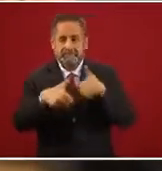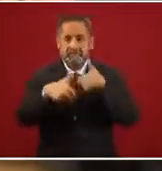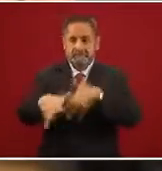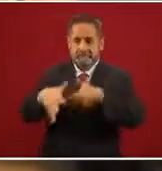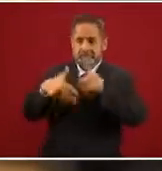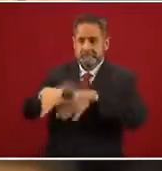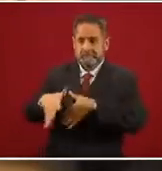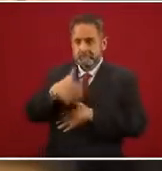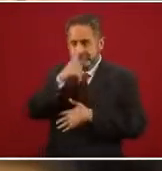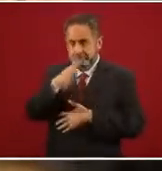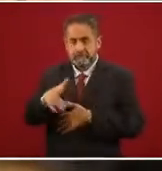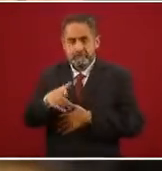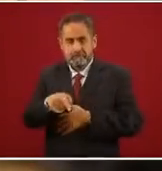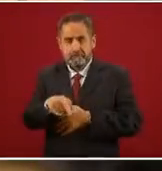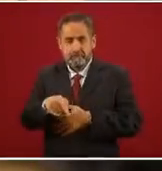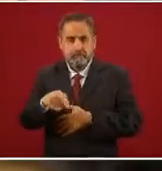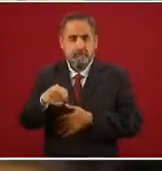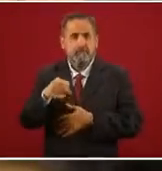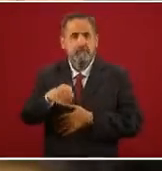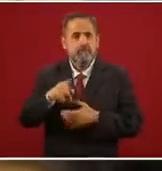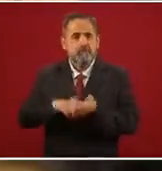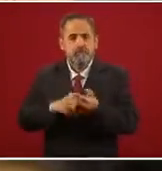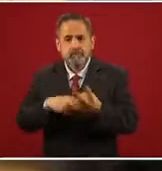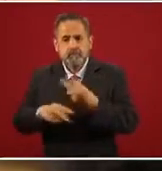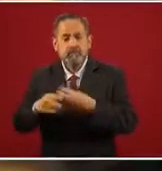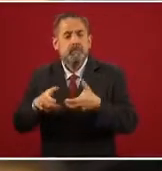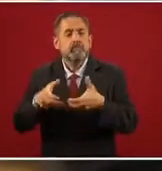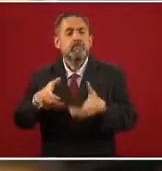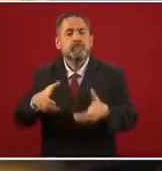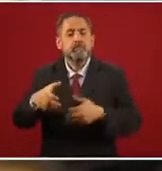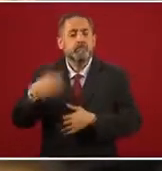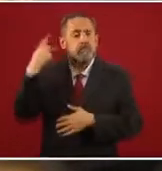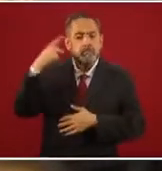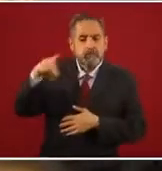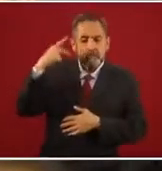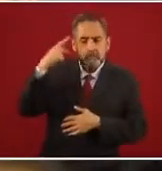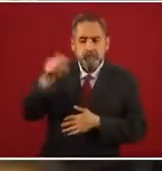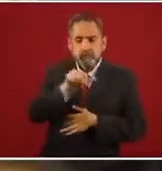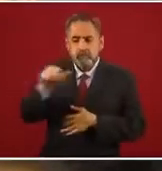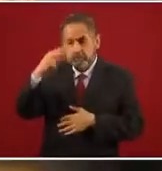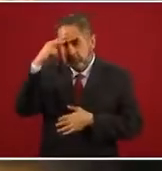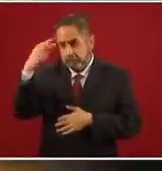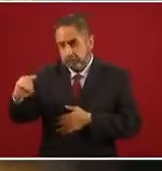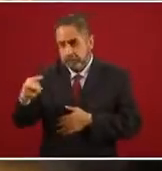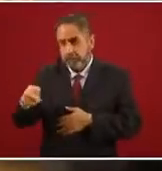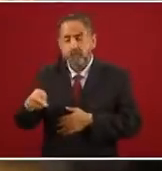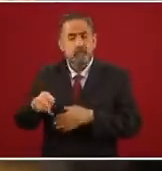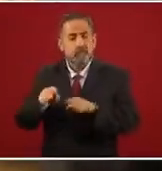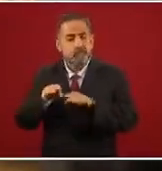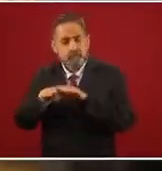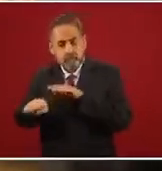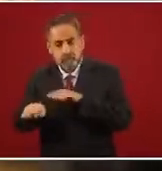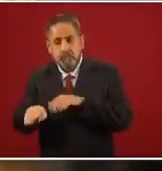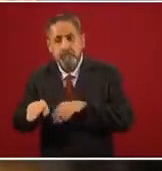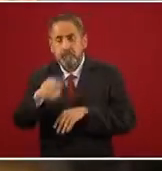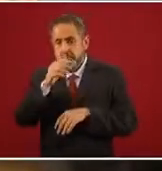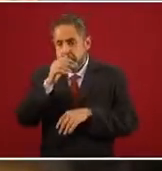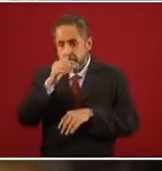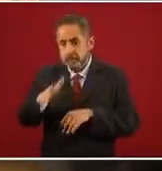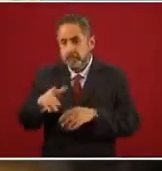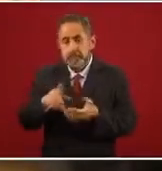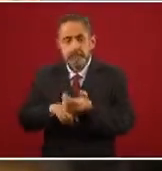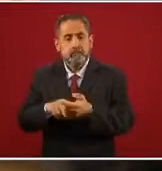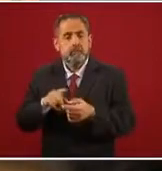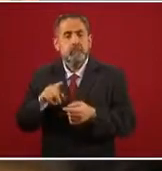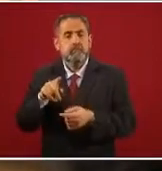afuera de la representación de Puebla en la carretera Puebla-México en la Libre y afuera